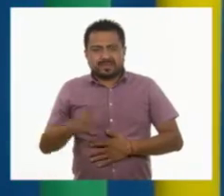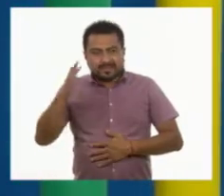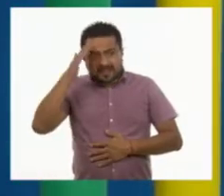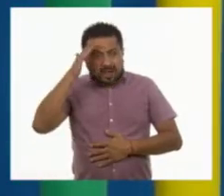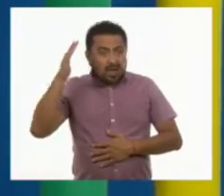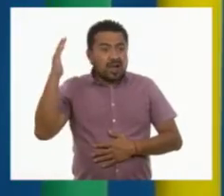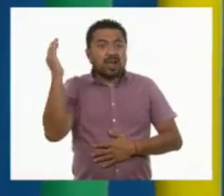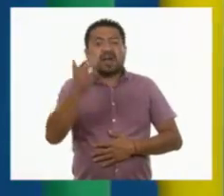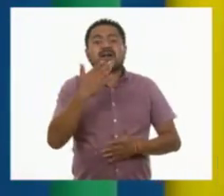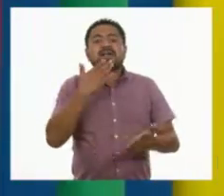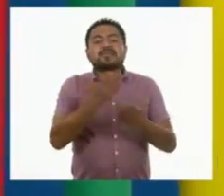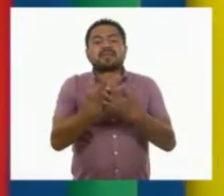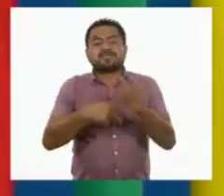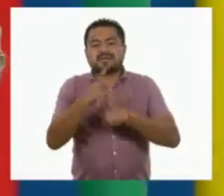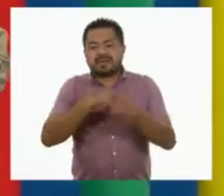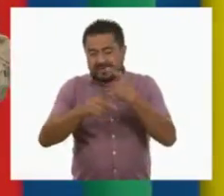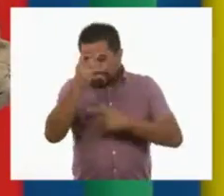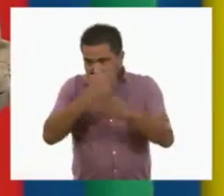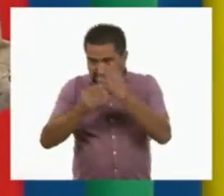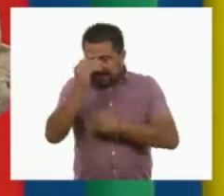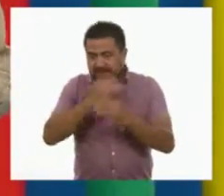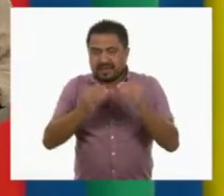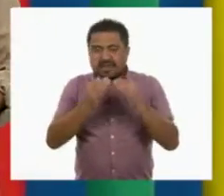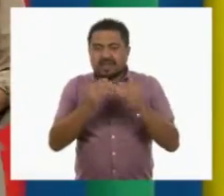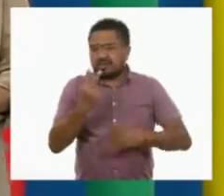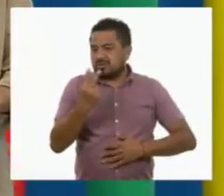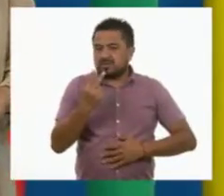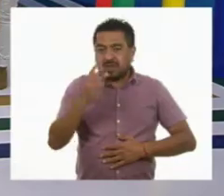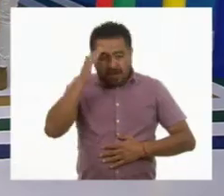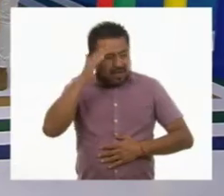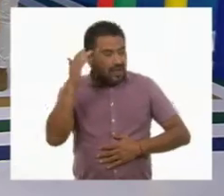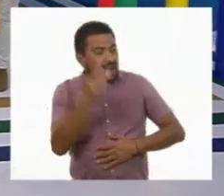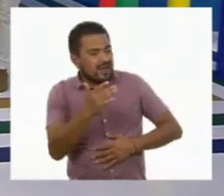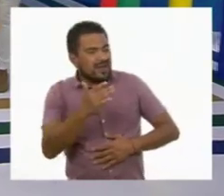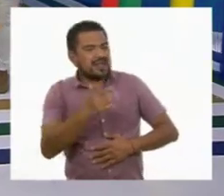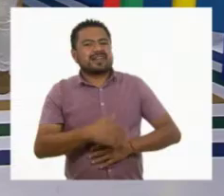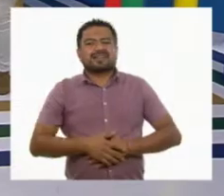Hola, bienvenidos a Aprende en Casa 2. Hola, Esteban.